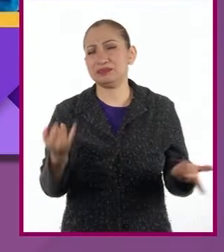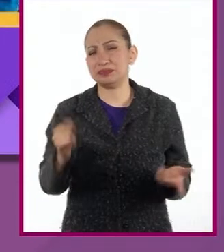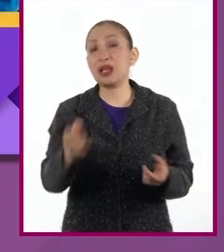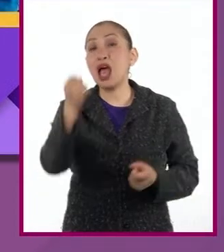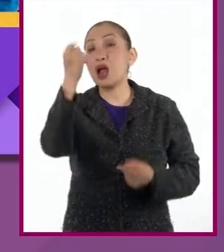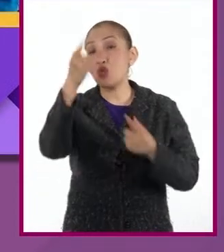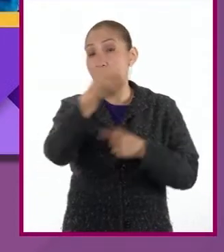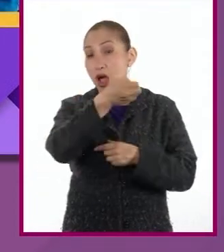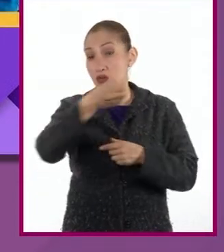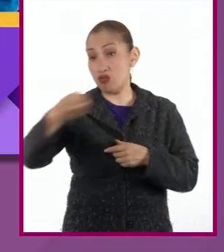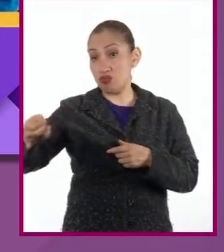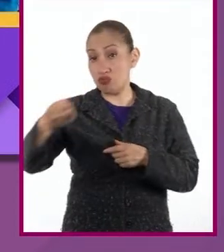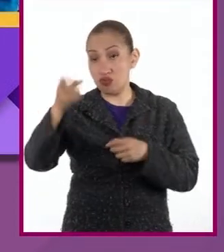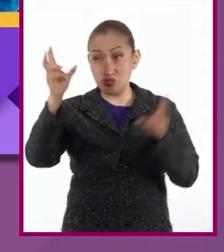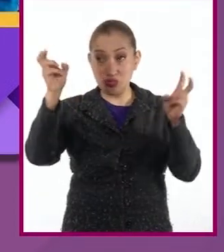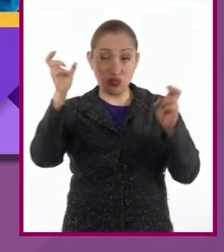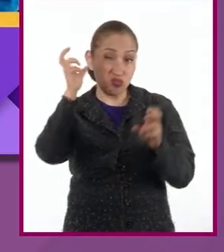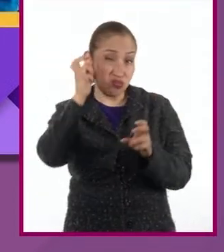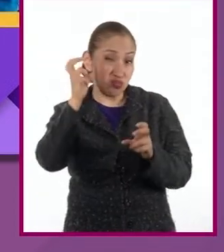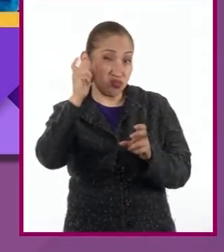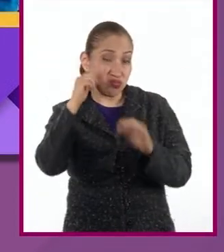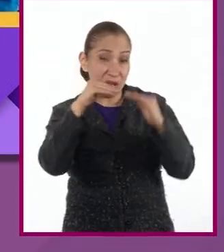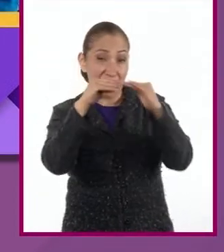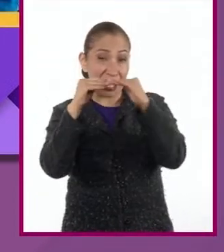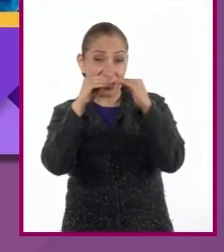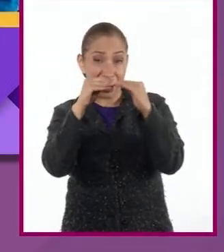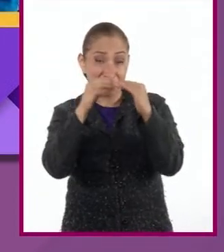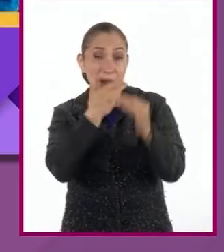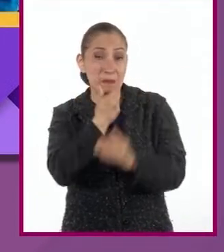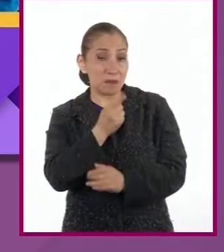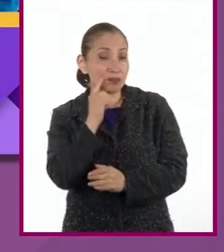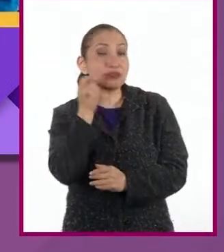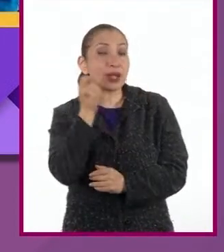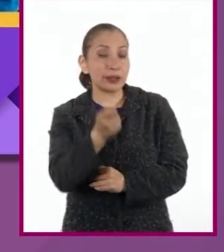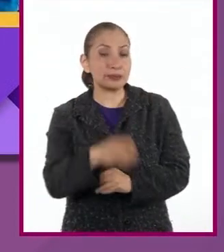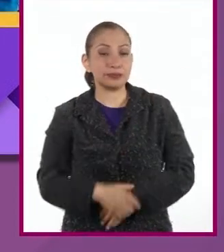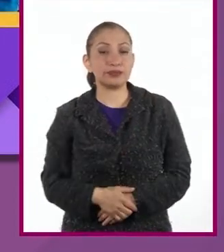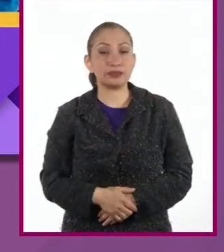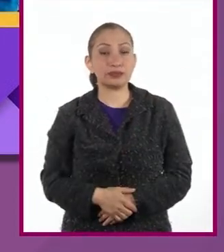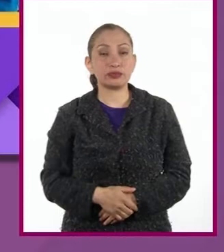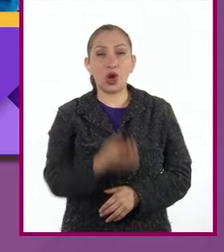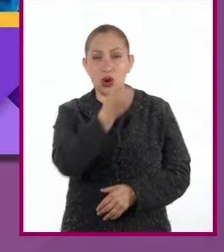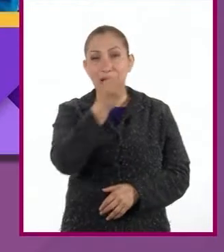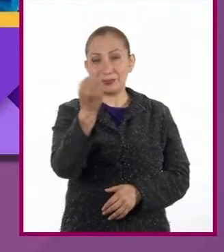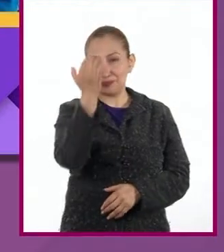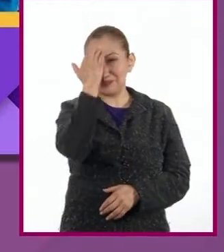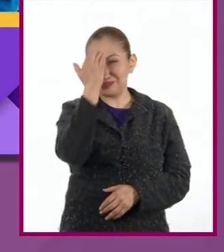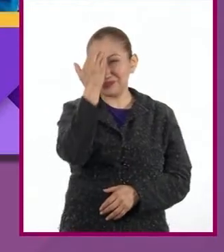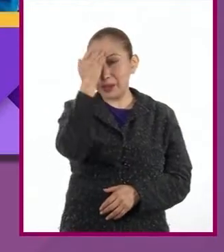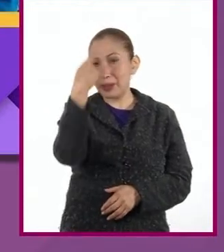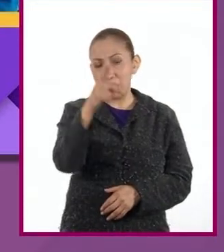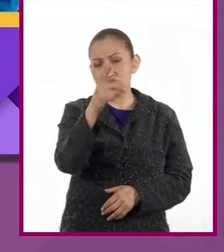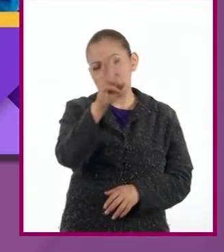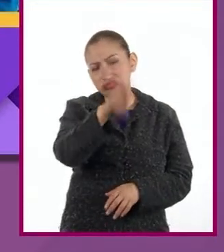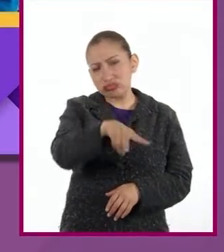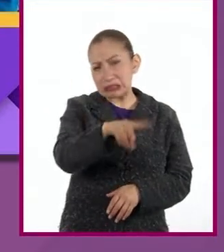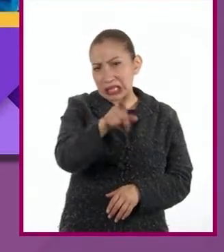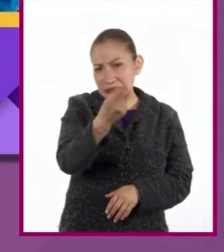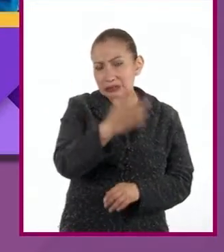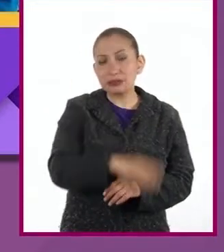Algunas frases que yo he escuchado respecto a la equidad de género son: una frase conocida, pero cierta,